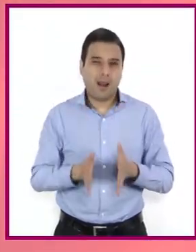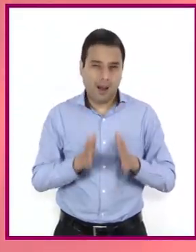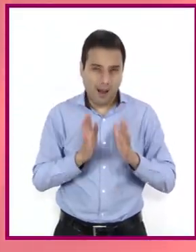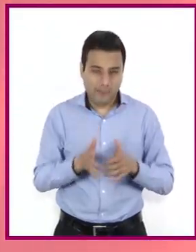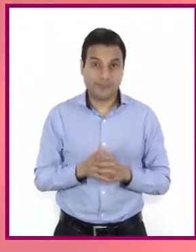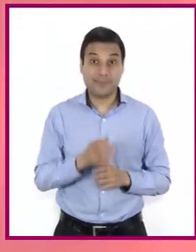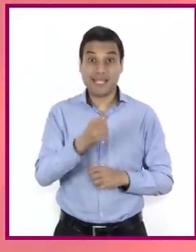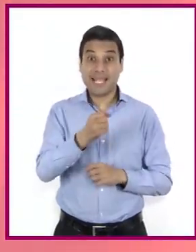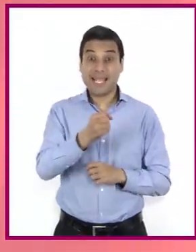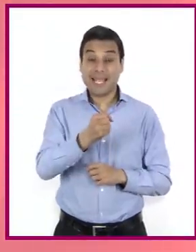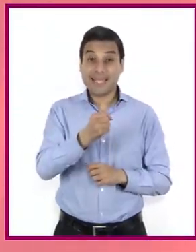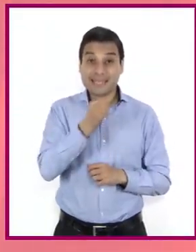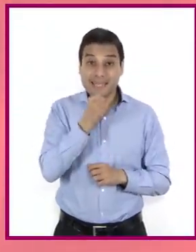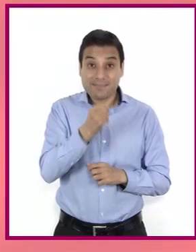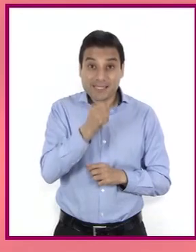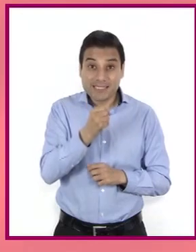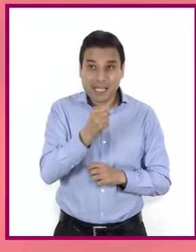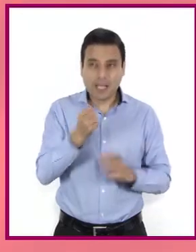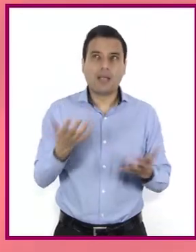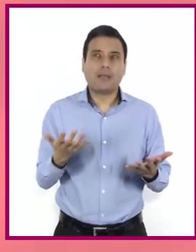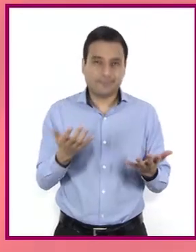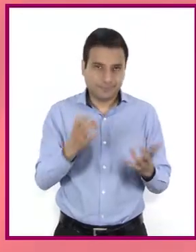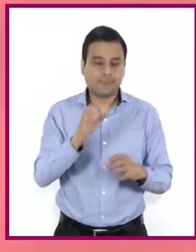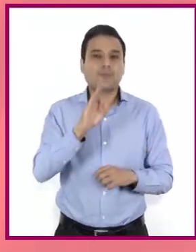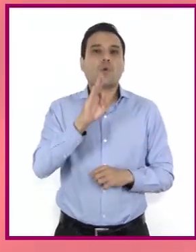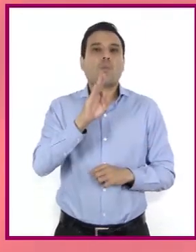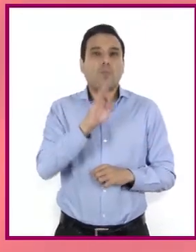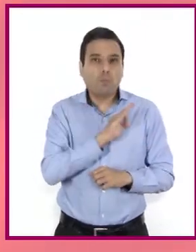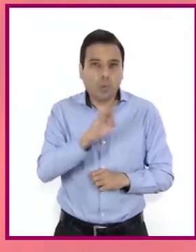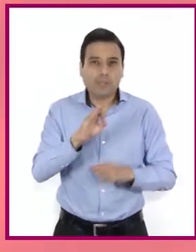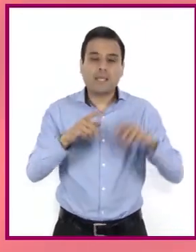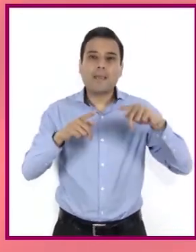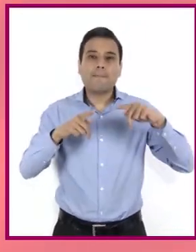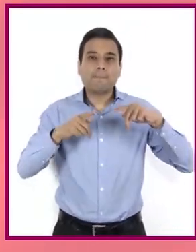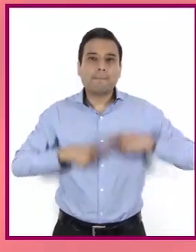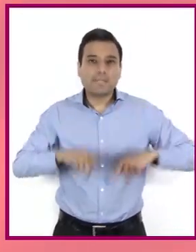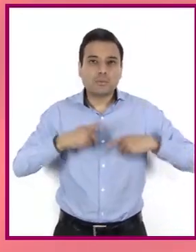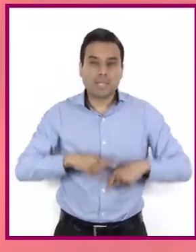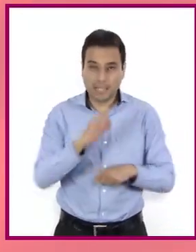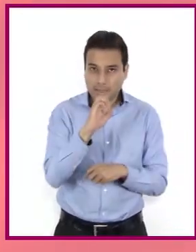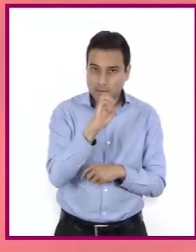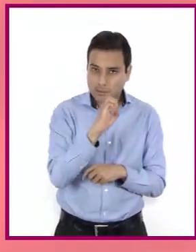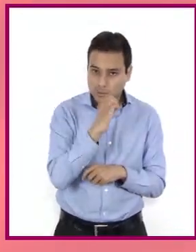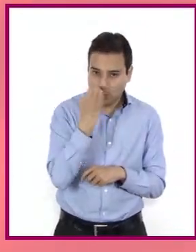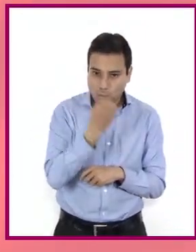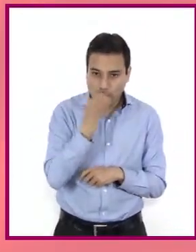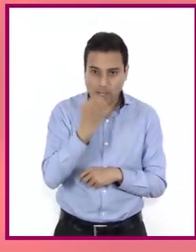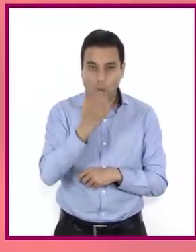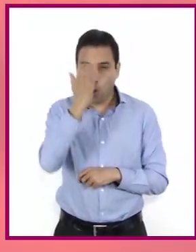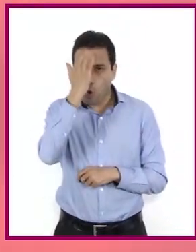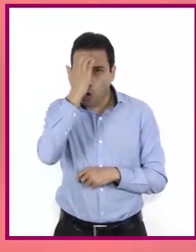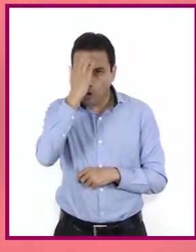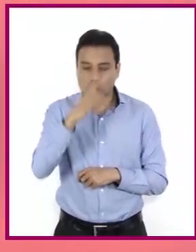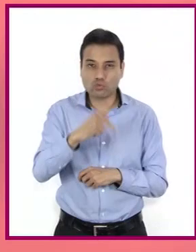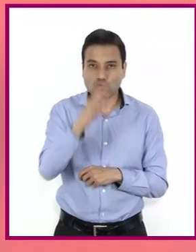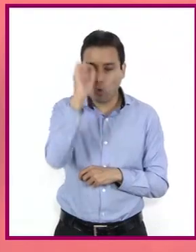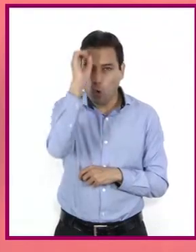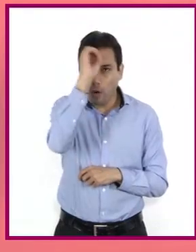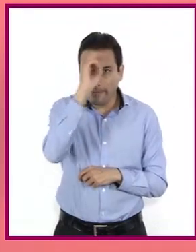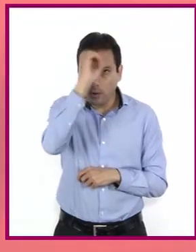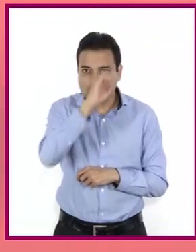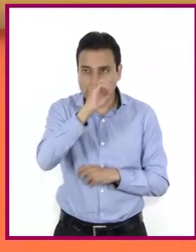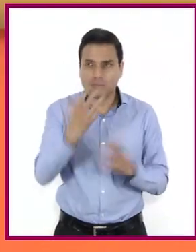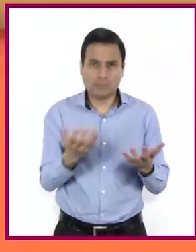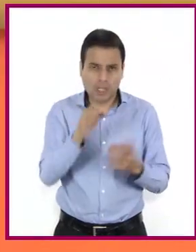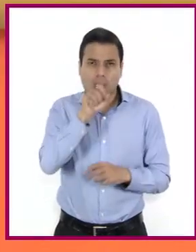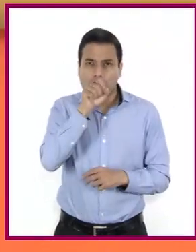estas características serviría para conocer la opinión de la comunidad escolar sobre nuestra campaña y se puede complementar con el uso de